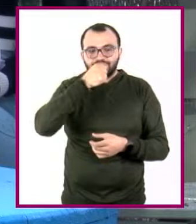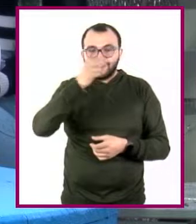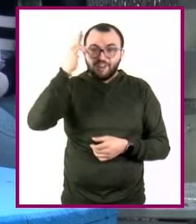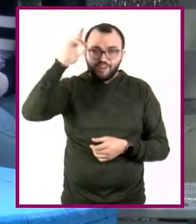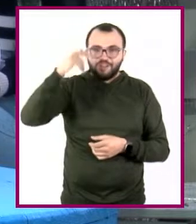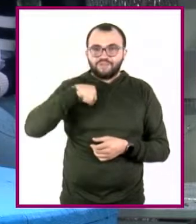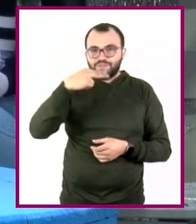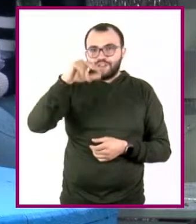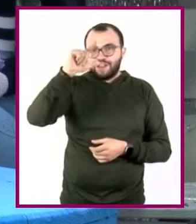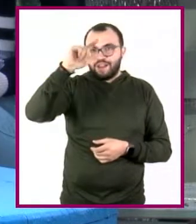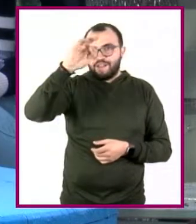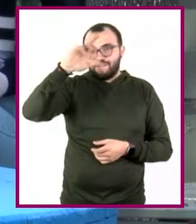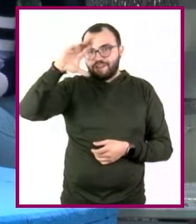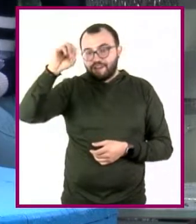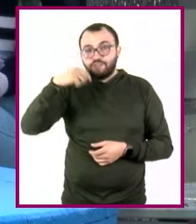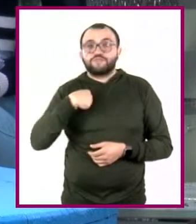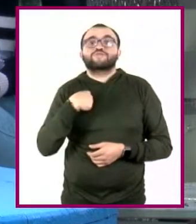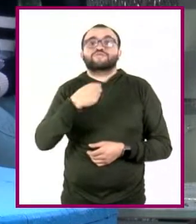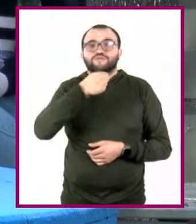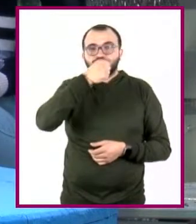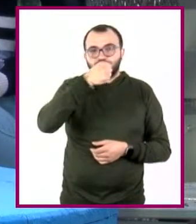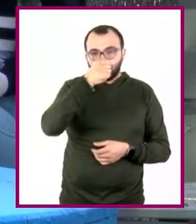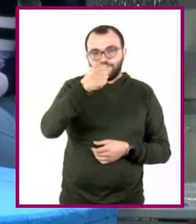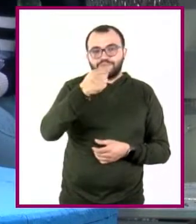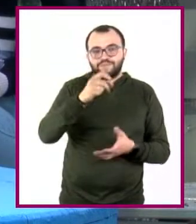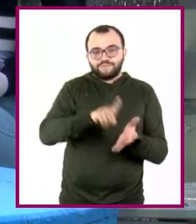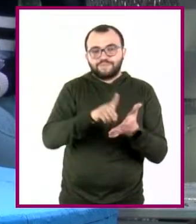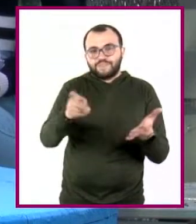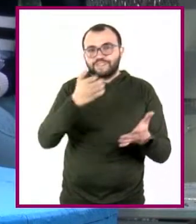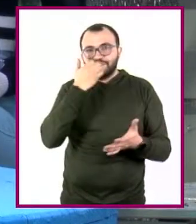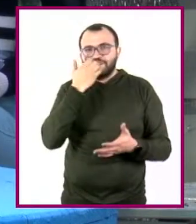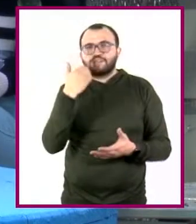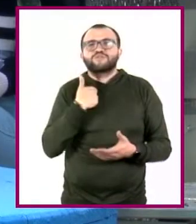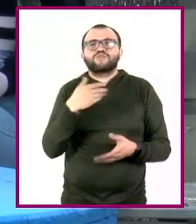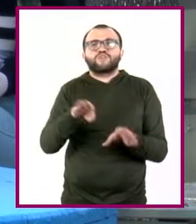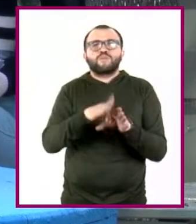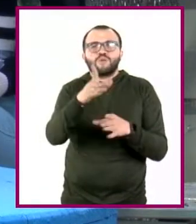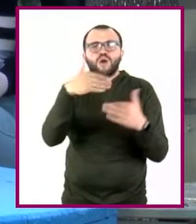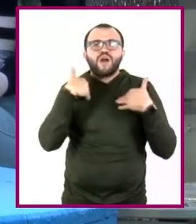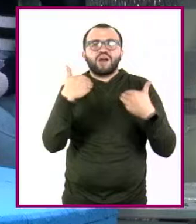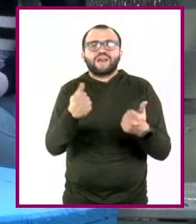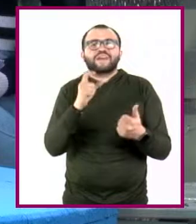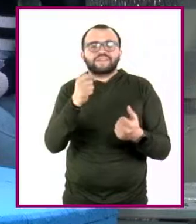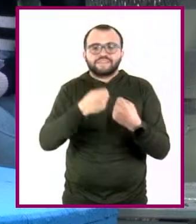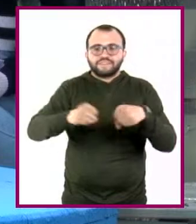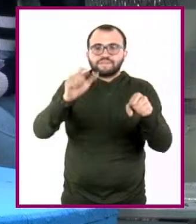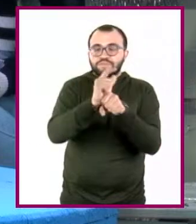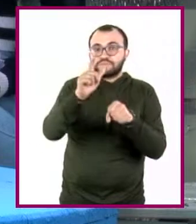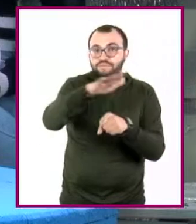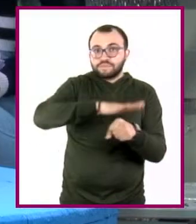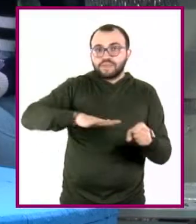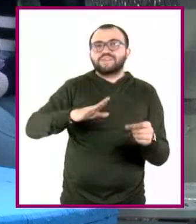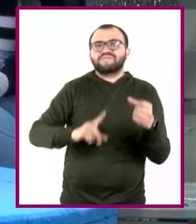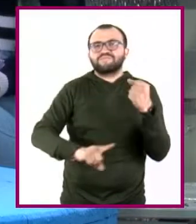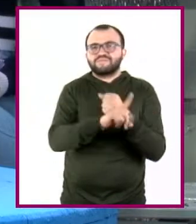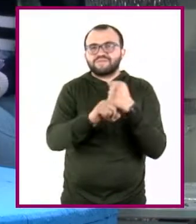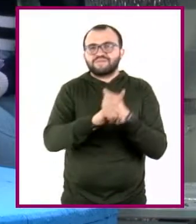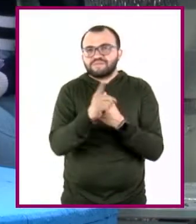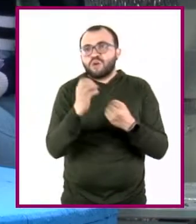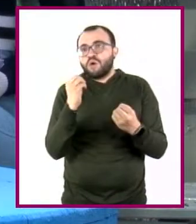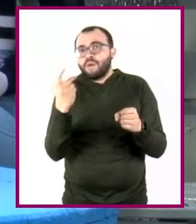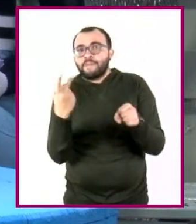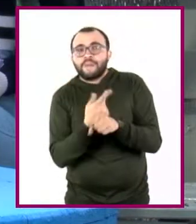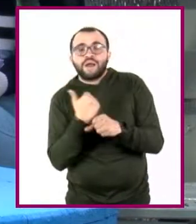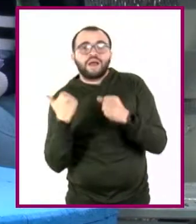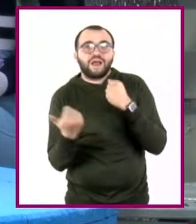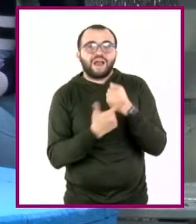yo soy Alfredo, reportero del periódico escolar. Mi misión es ayudarte a comprender cómo funciona la sociedad a través de los problemas o situaciones que